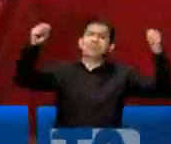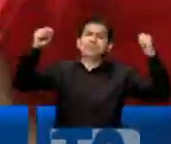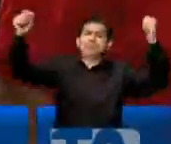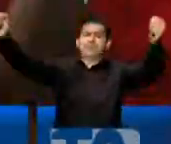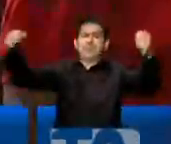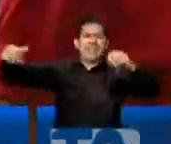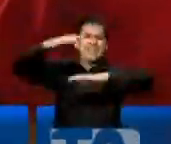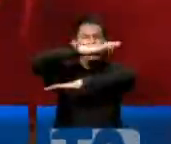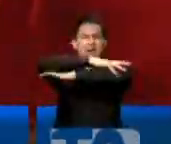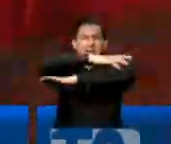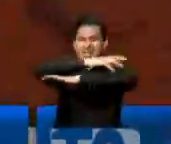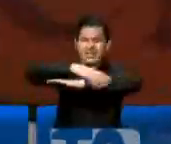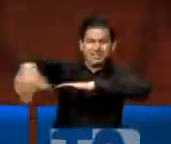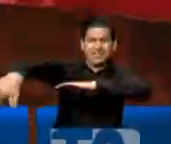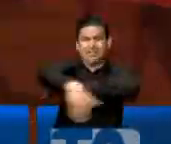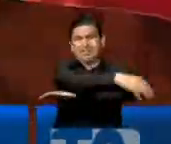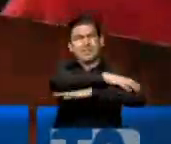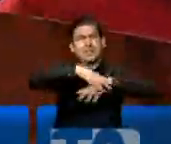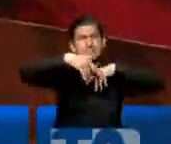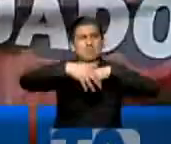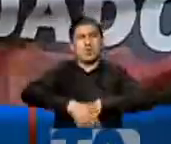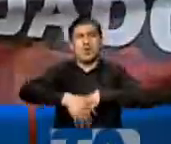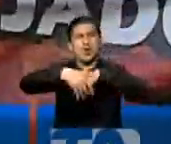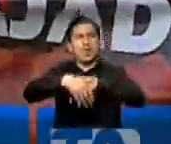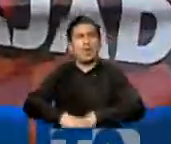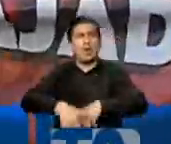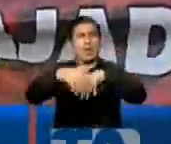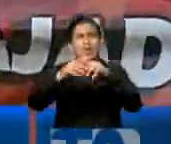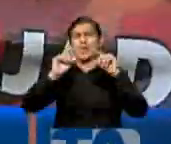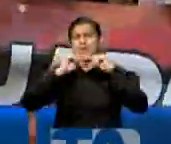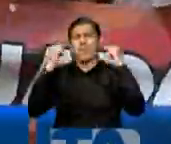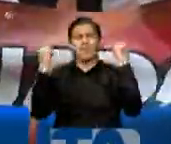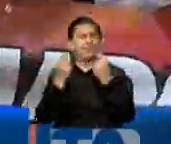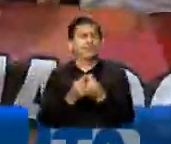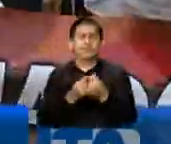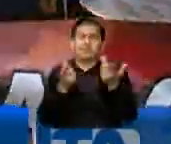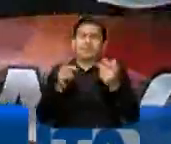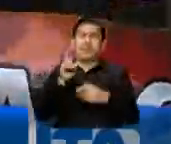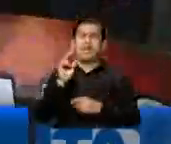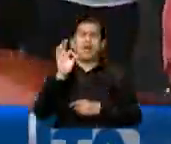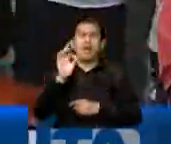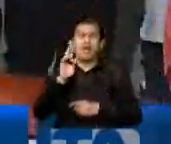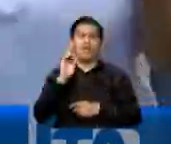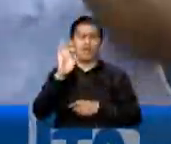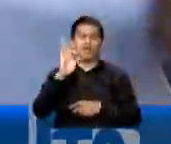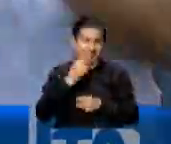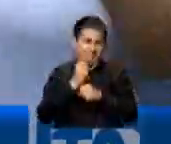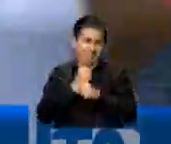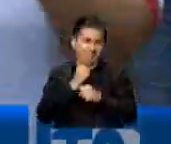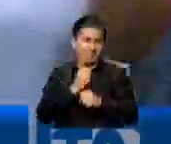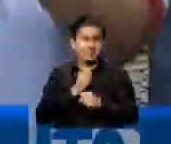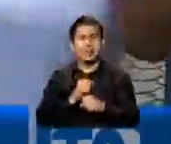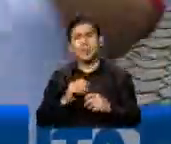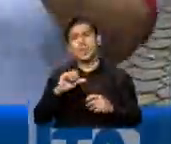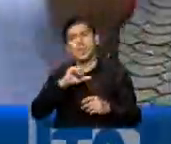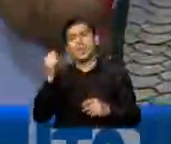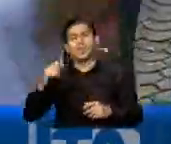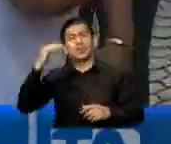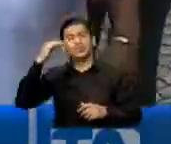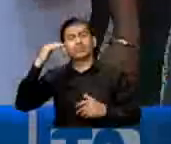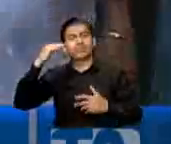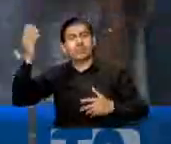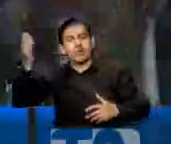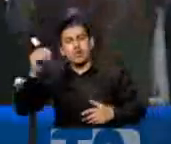Malecón. La marcha fue organizada por varios movimientos sociales, entre ellos el Frente Unitario de Trabajadores y la Unión Nacional